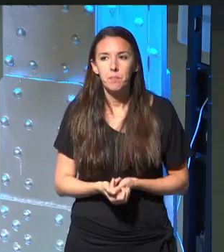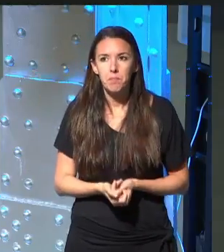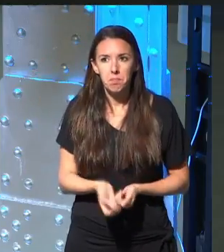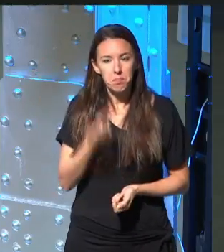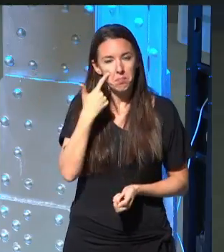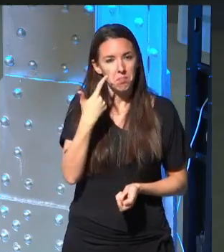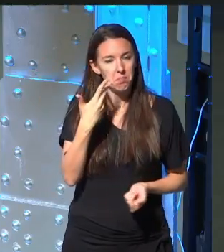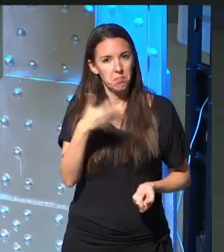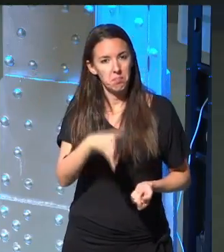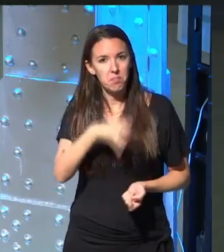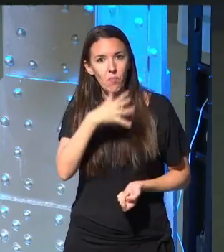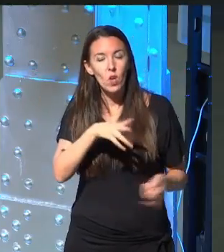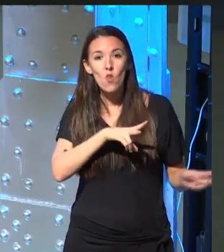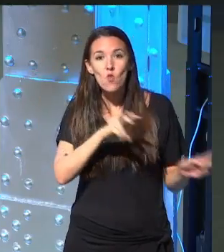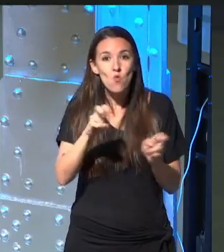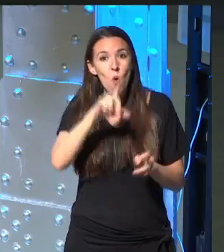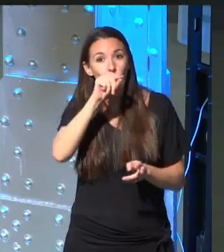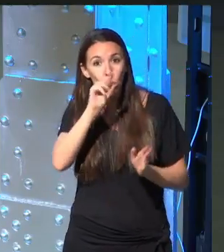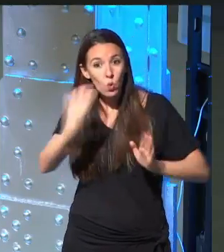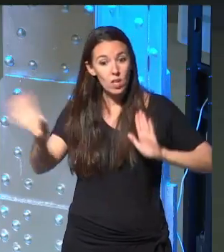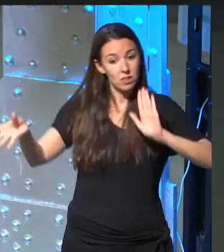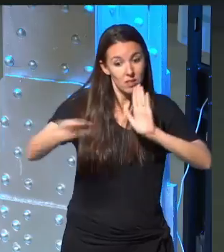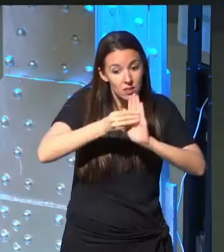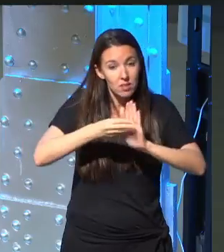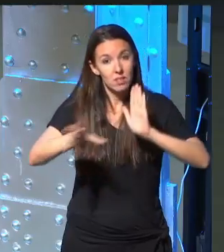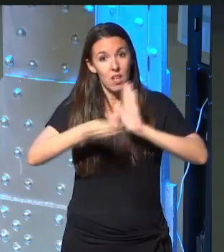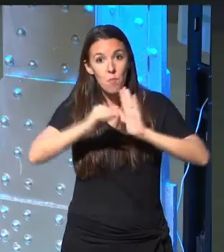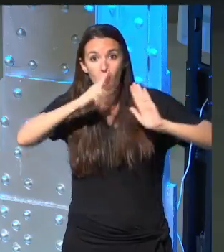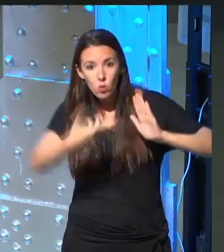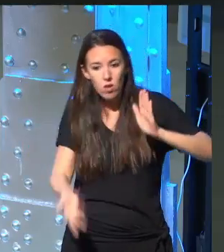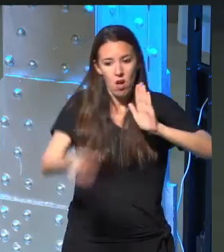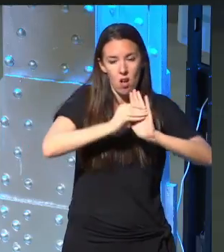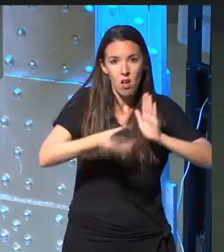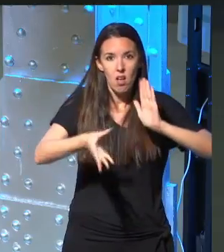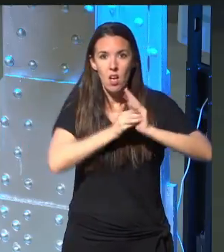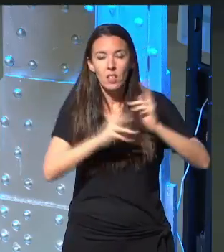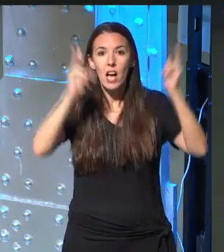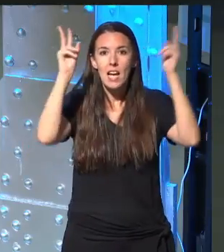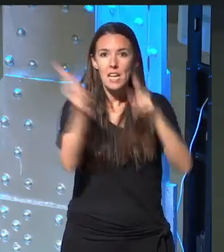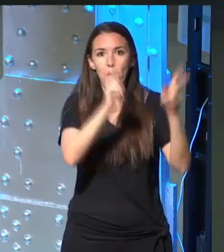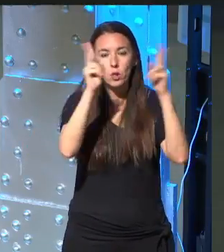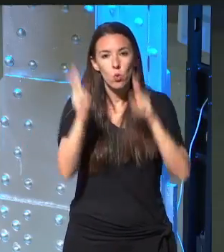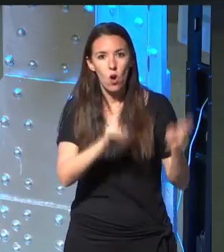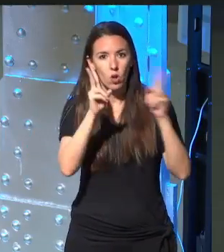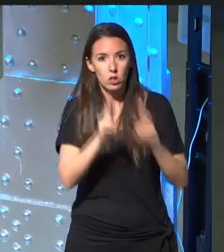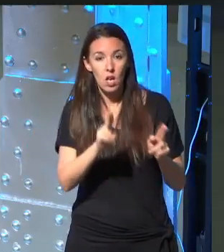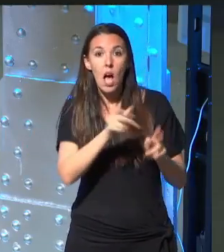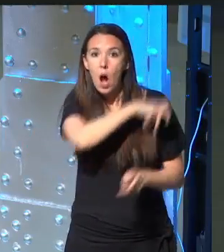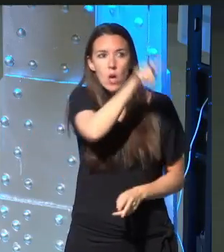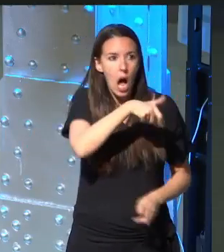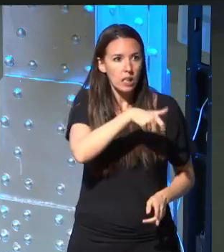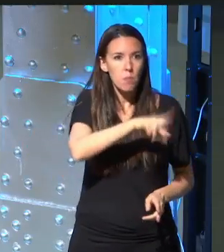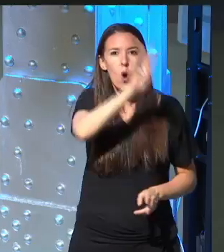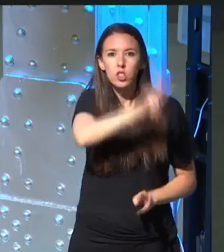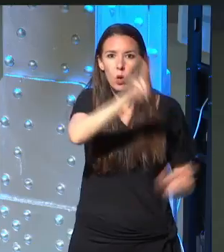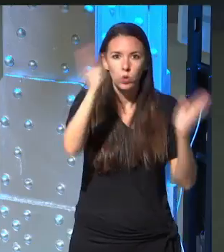que me llamó mucha atención es que cada nueva tanda de tweets, o sea, cada nueva actualización de la historia, se referían por capítulos. Y ahora hay gente pidiendo la segunda temporada.